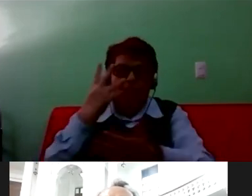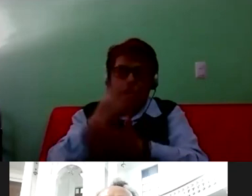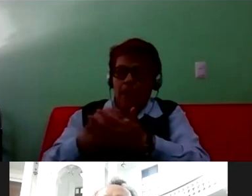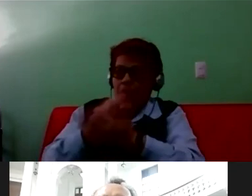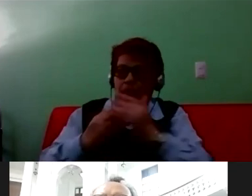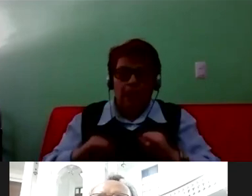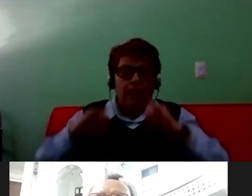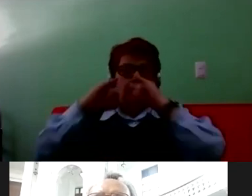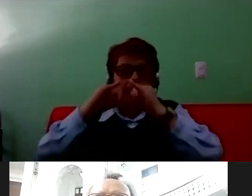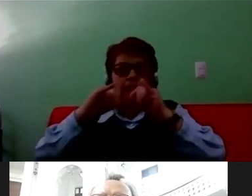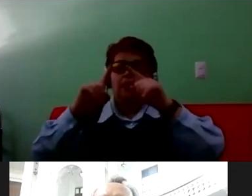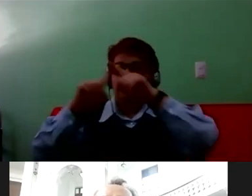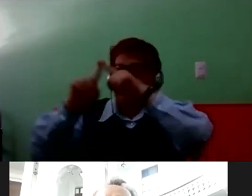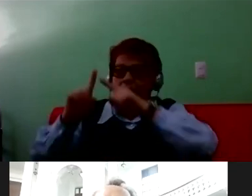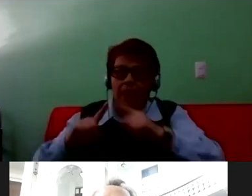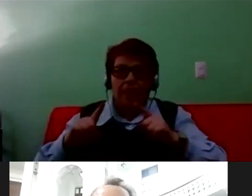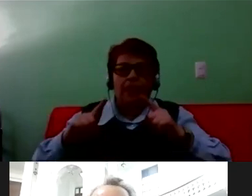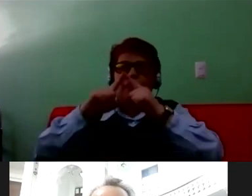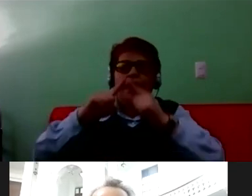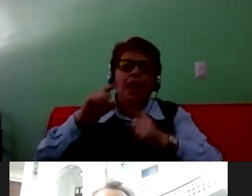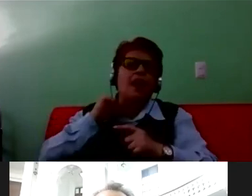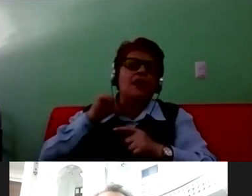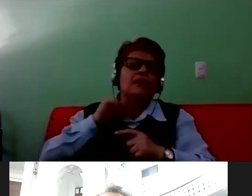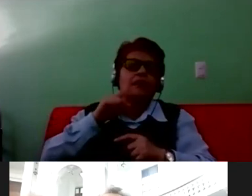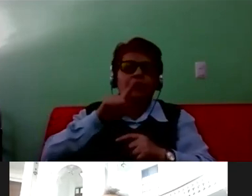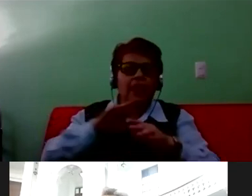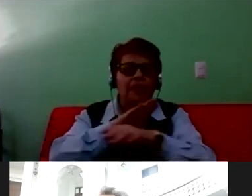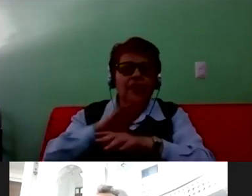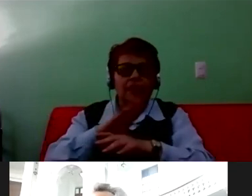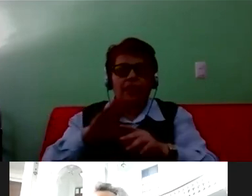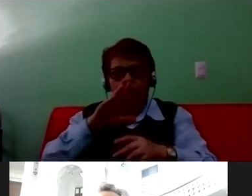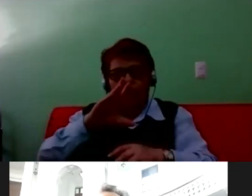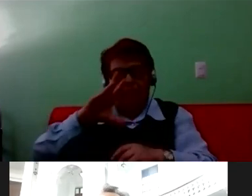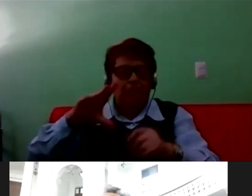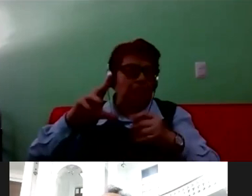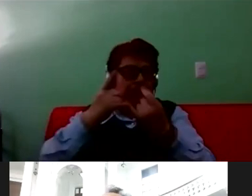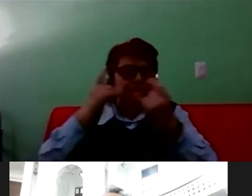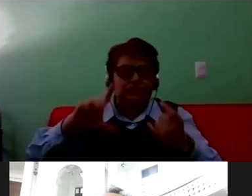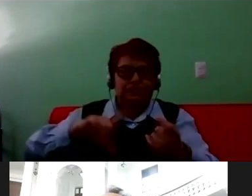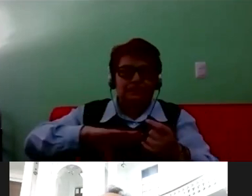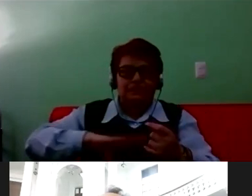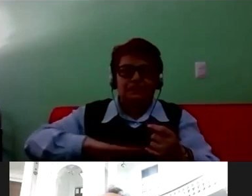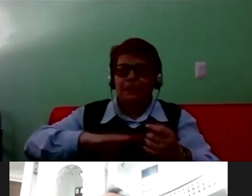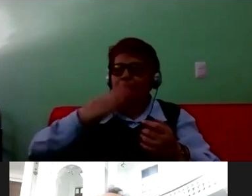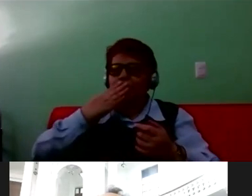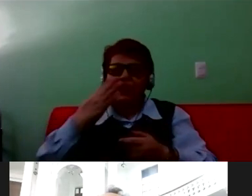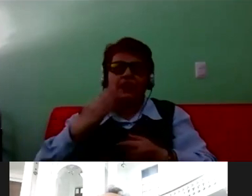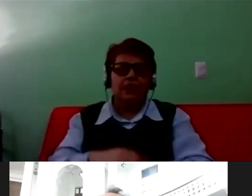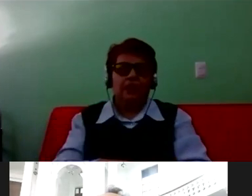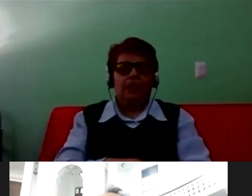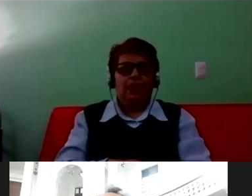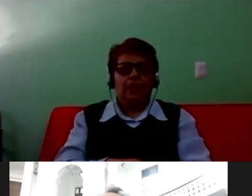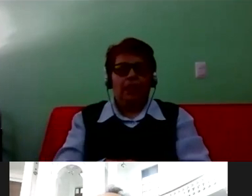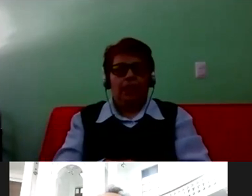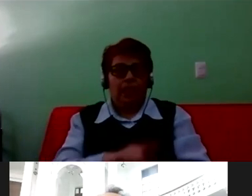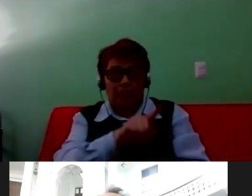y templos ubicados en la Alcaldía de Azcapotzalco en beneficio del patrimonio cultural de la capital y sus habitantes. ¿Alguien